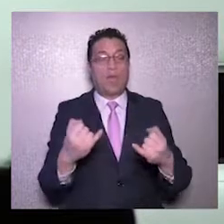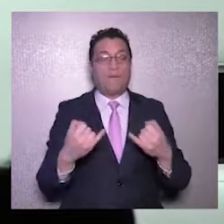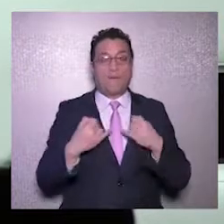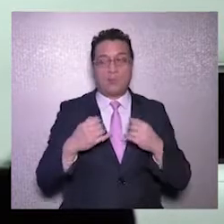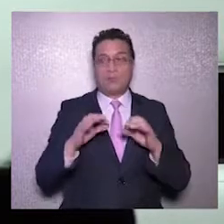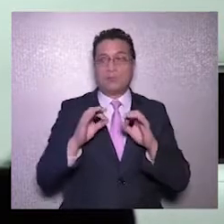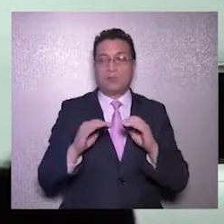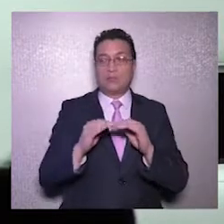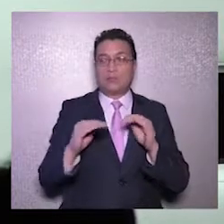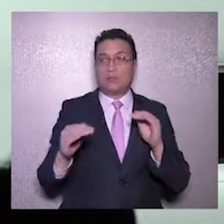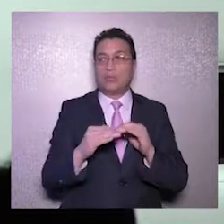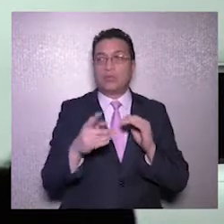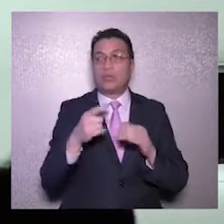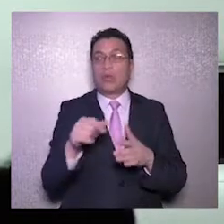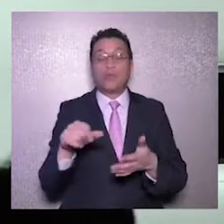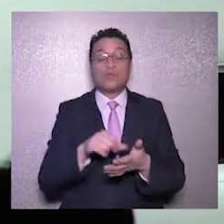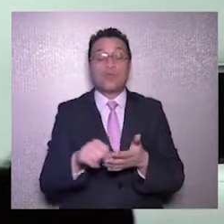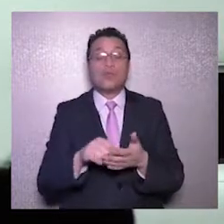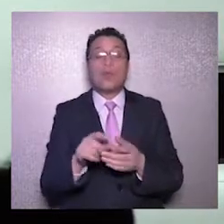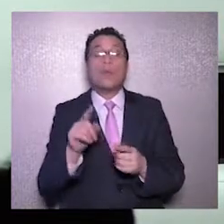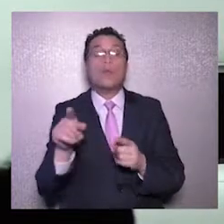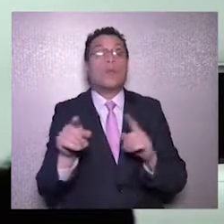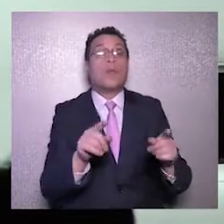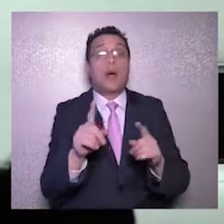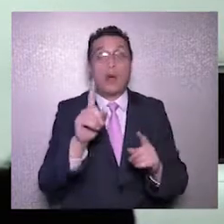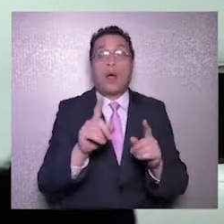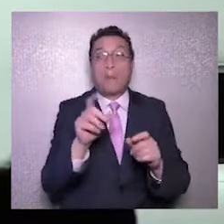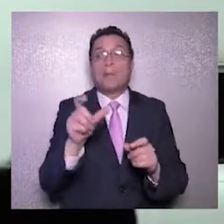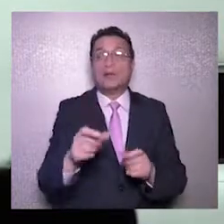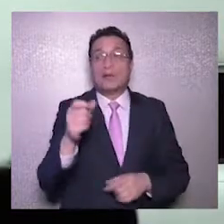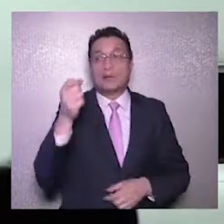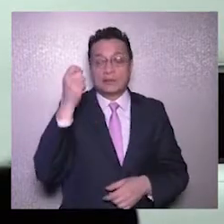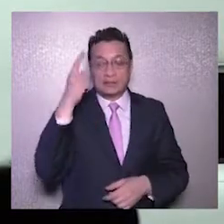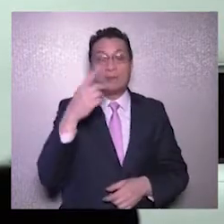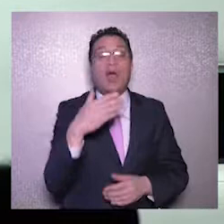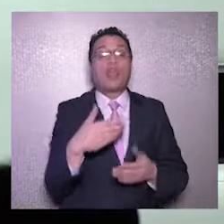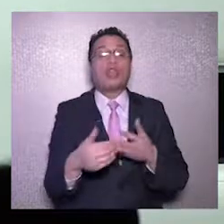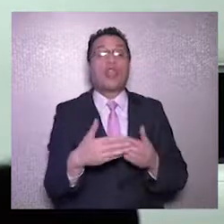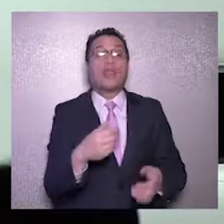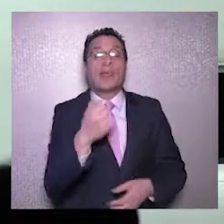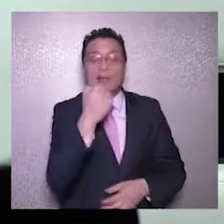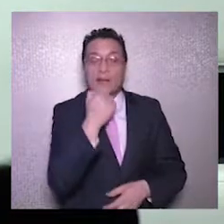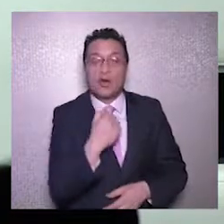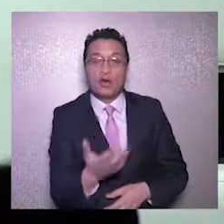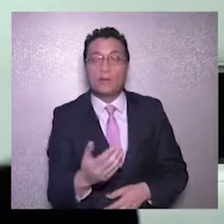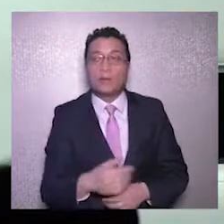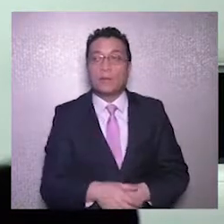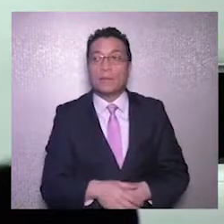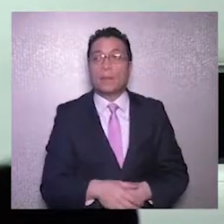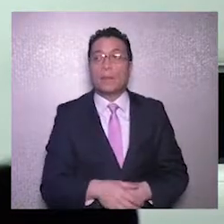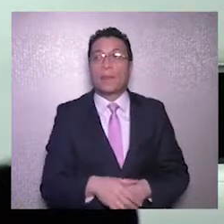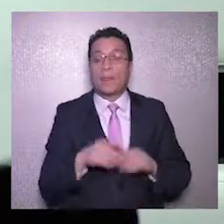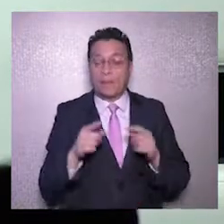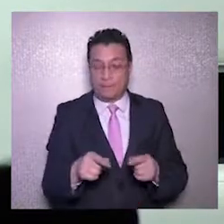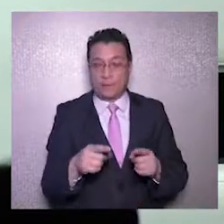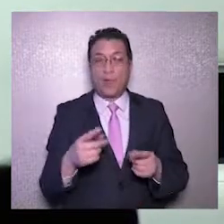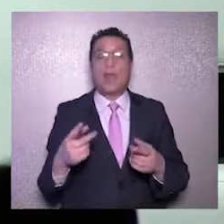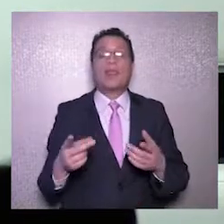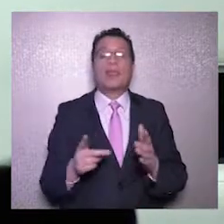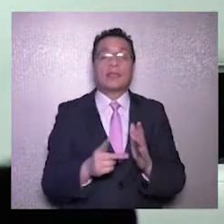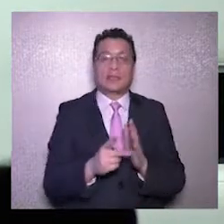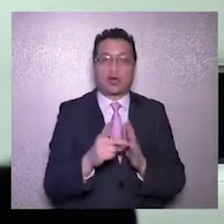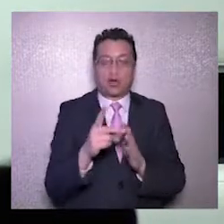línea y casi pasarle la multa en línea para que además esa persona sepa en dónde cometió el error. Salud es un motor de desarrollo